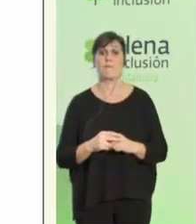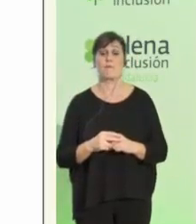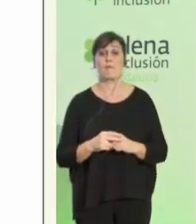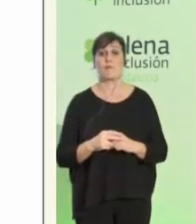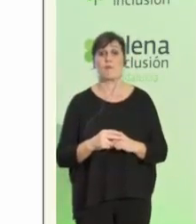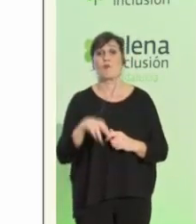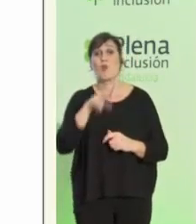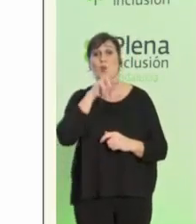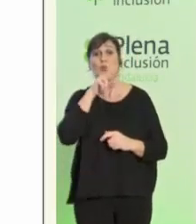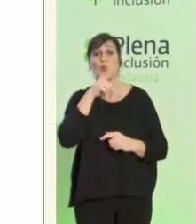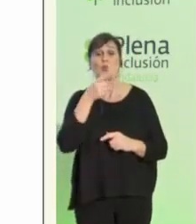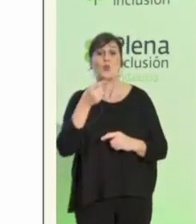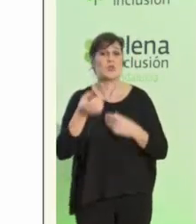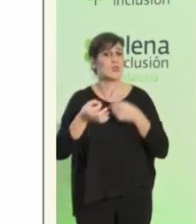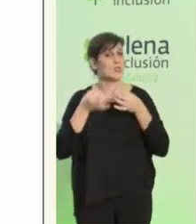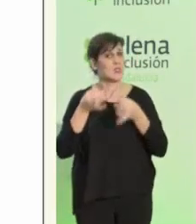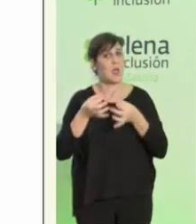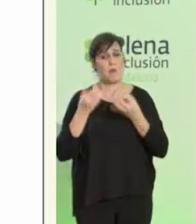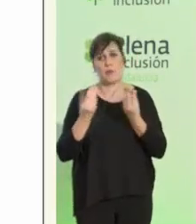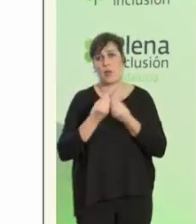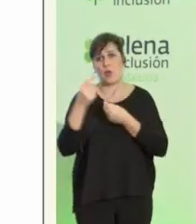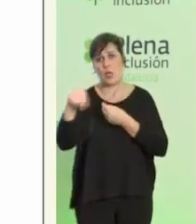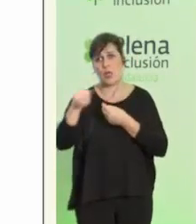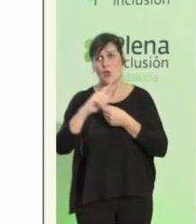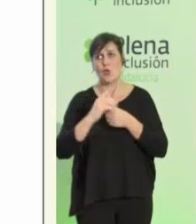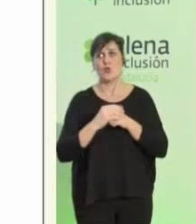Hablamos siempre con ellos